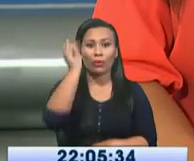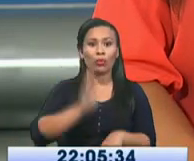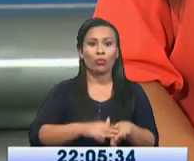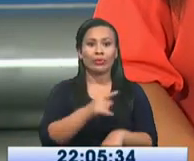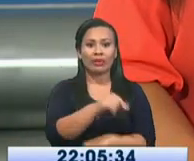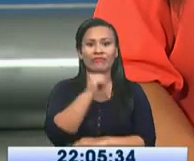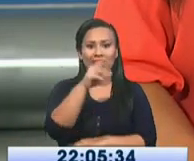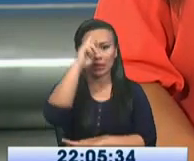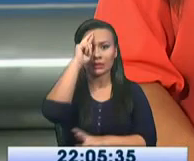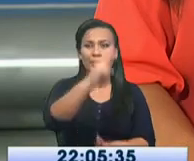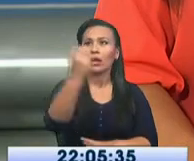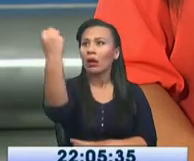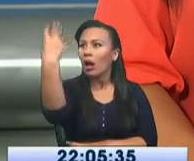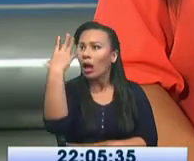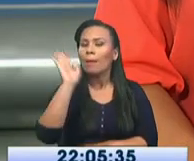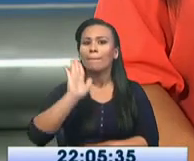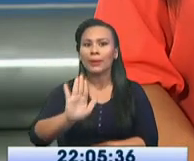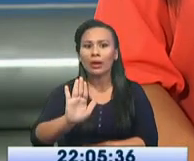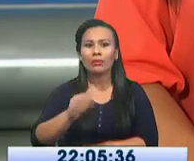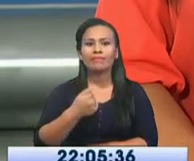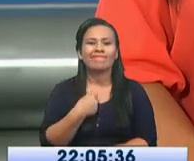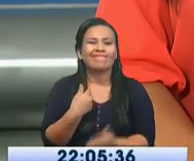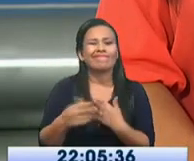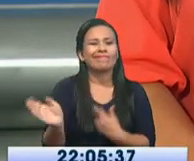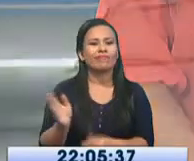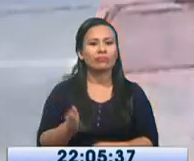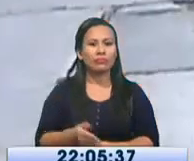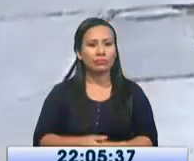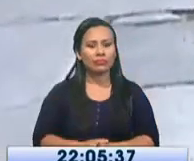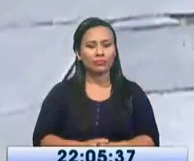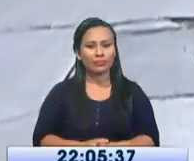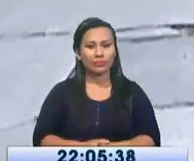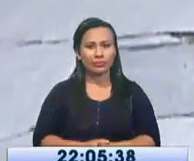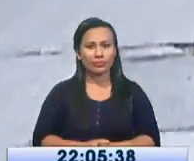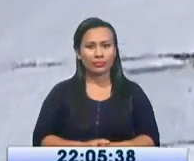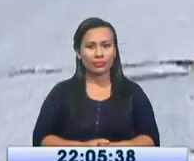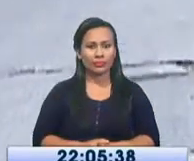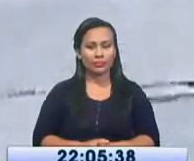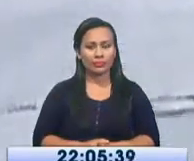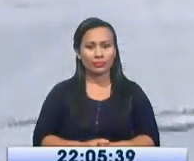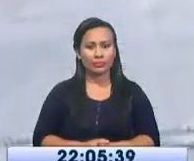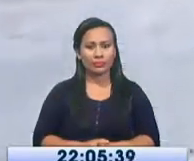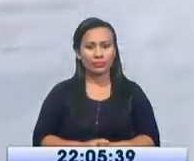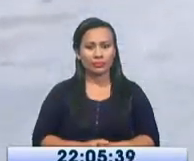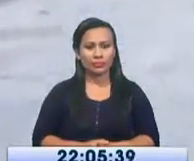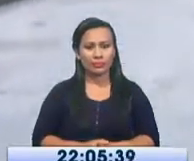del irrespeto a las señales de tránsito.